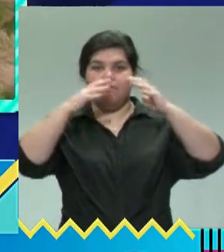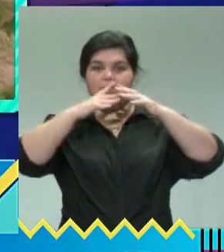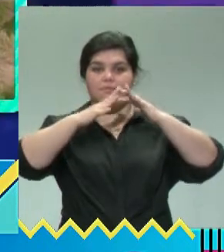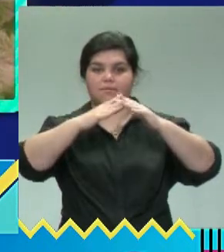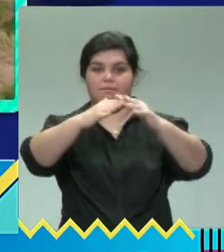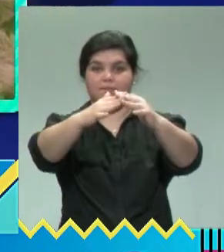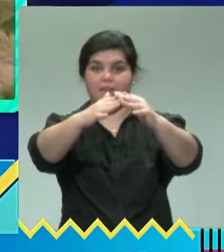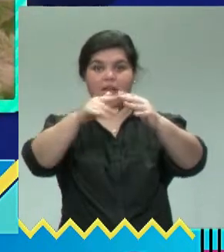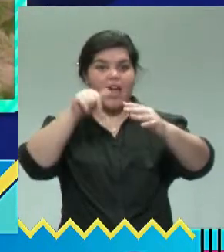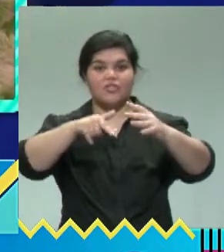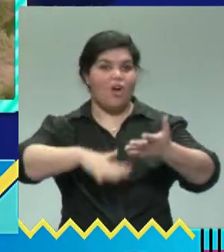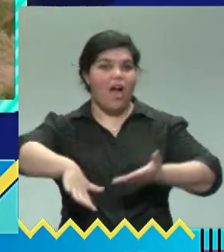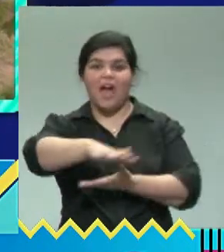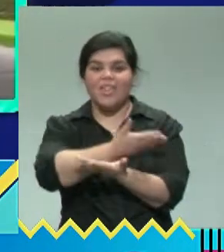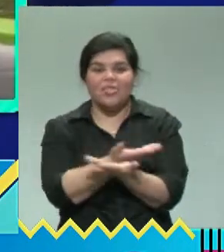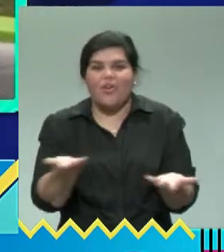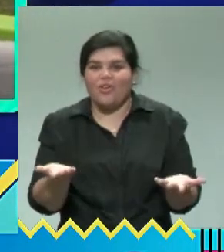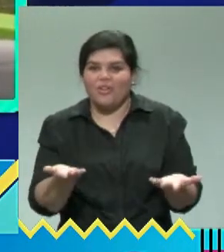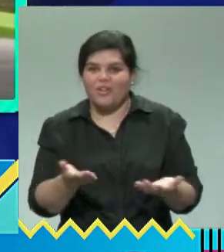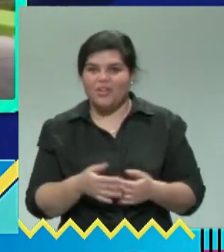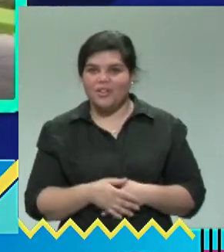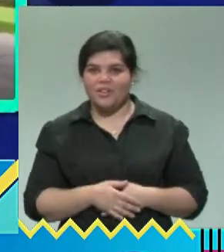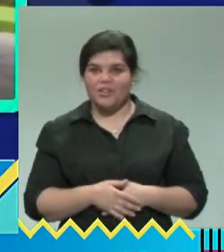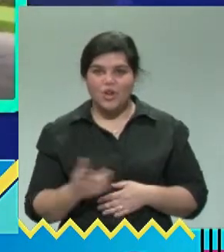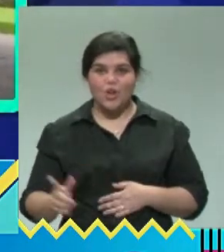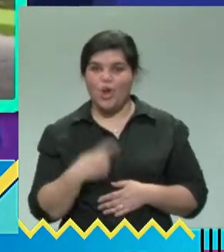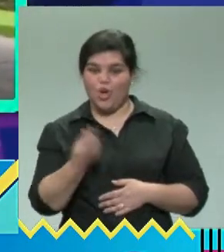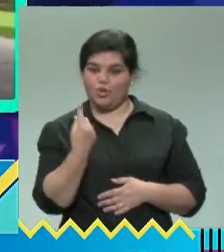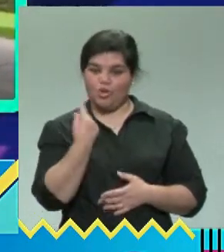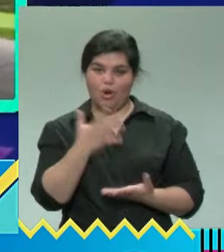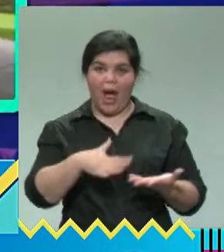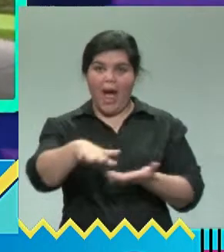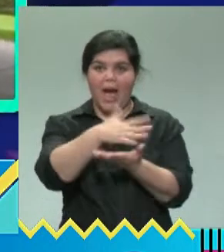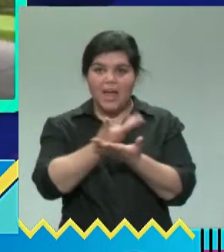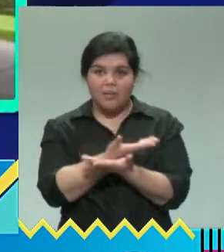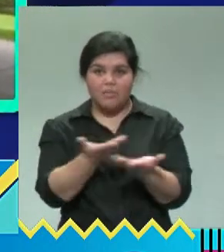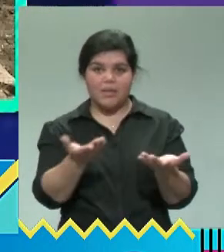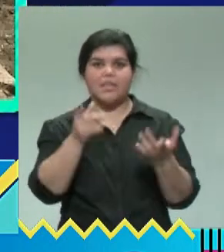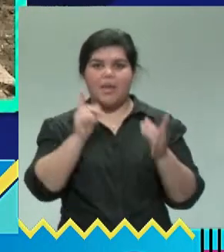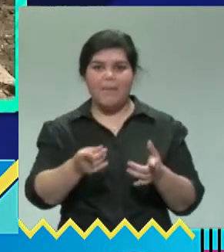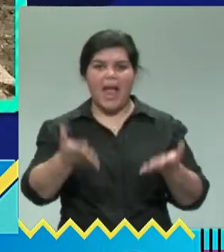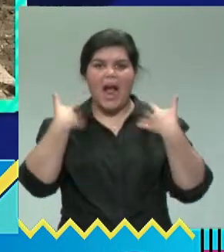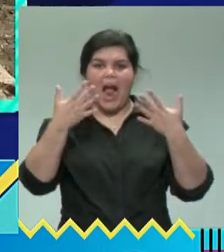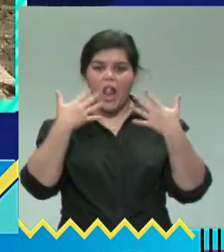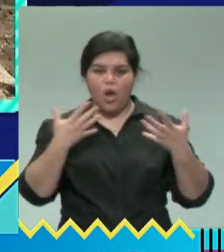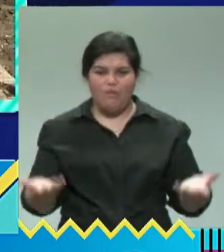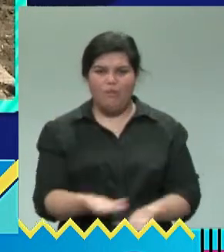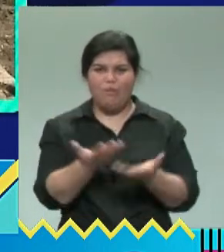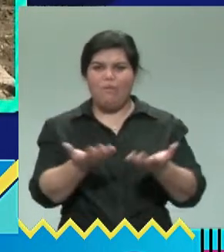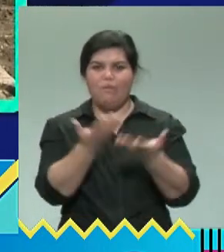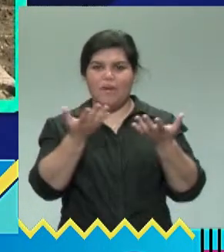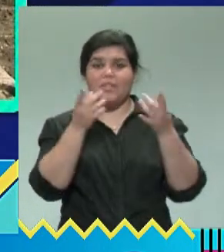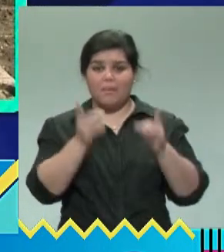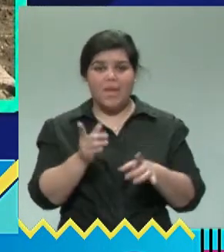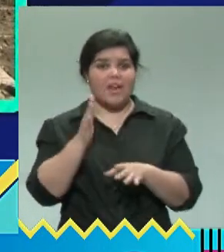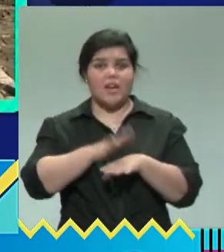metropolitana. Porque si no, nosotros como área metropolitana emanamos calor. Producimos calentamiento